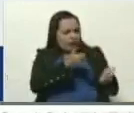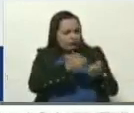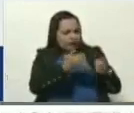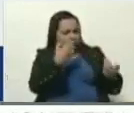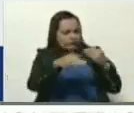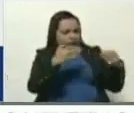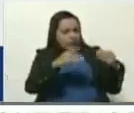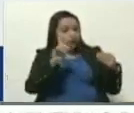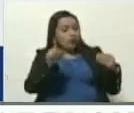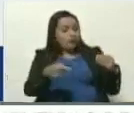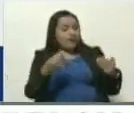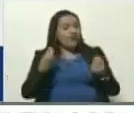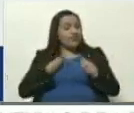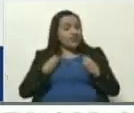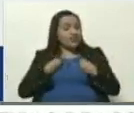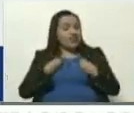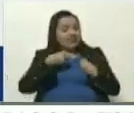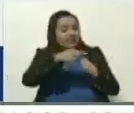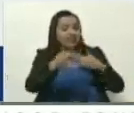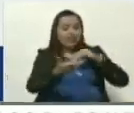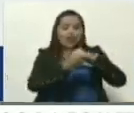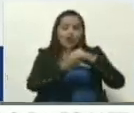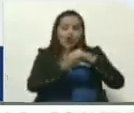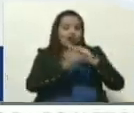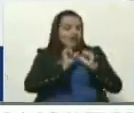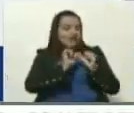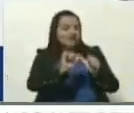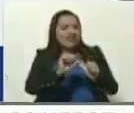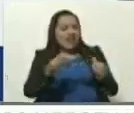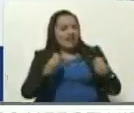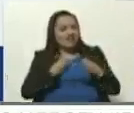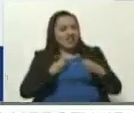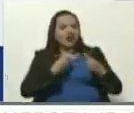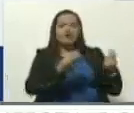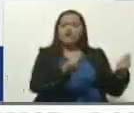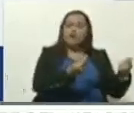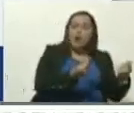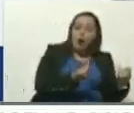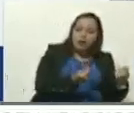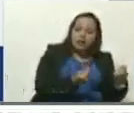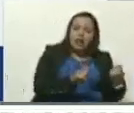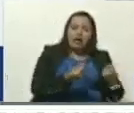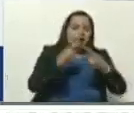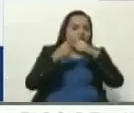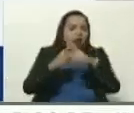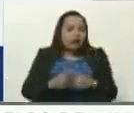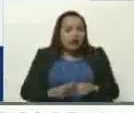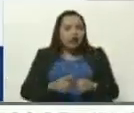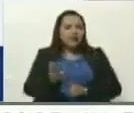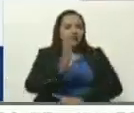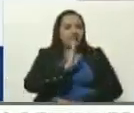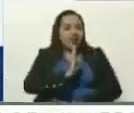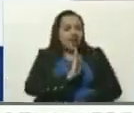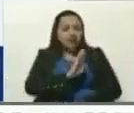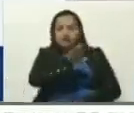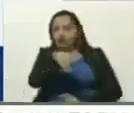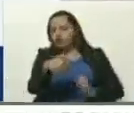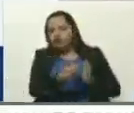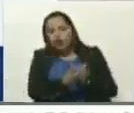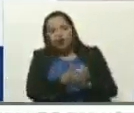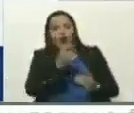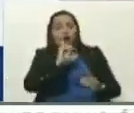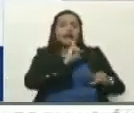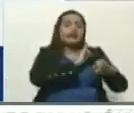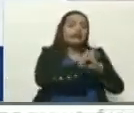vida. Esa tecnología llegó para la vida, para nuestra economía, para nuestras cuentas bancarias, para todo, hasta